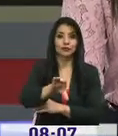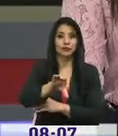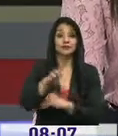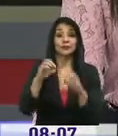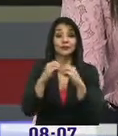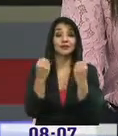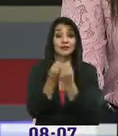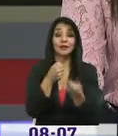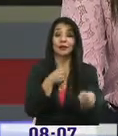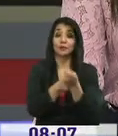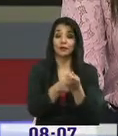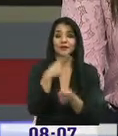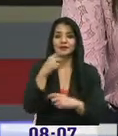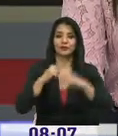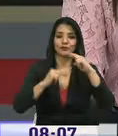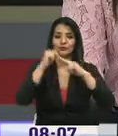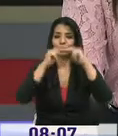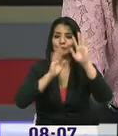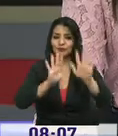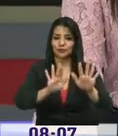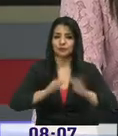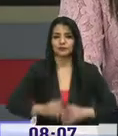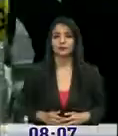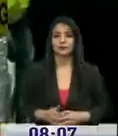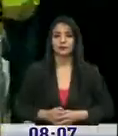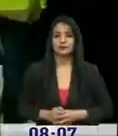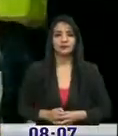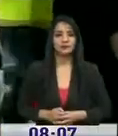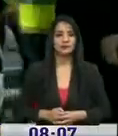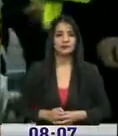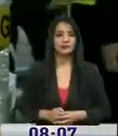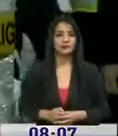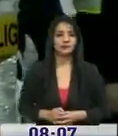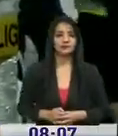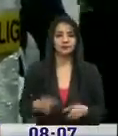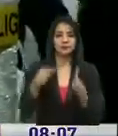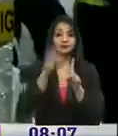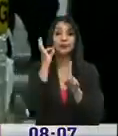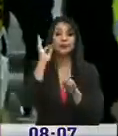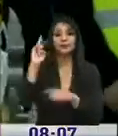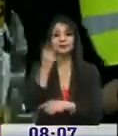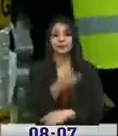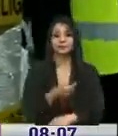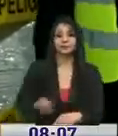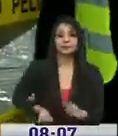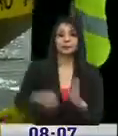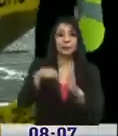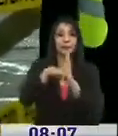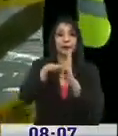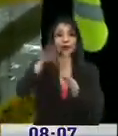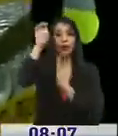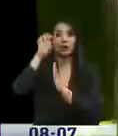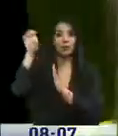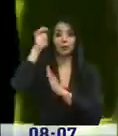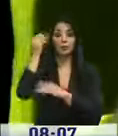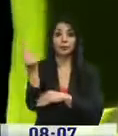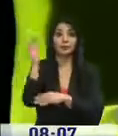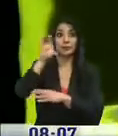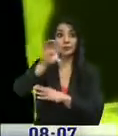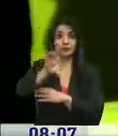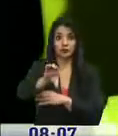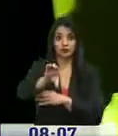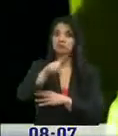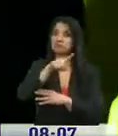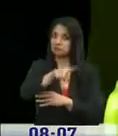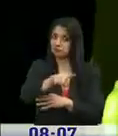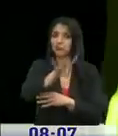organismos que aportó para la construcción de esta obra. Emma Navarro, vicepresidenta del Banco Europeo de Inversiones, que es uno de